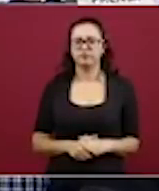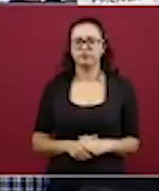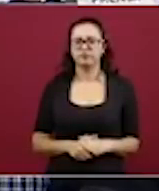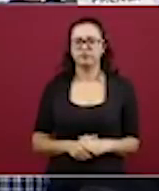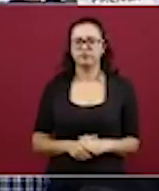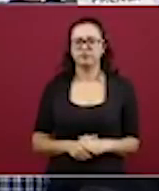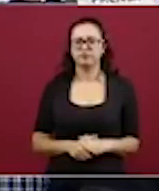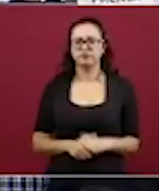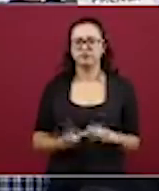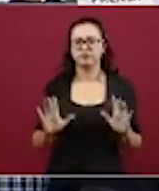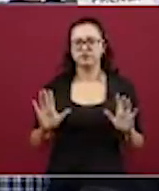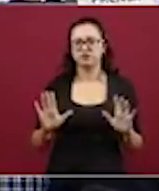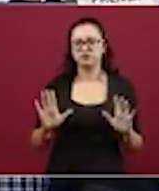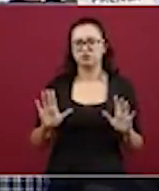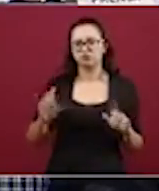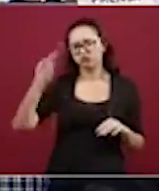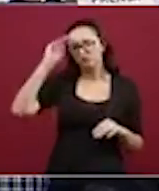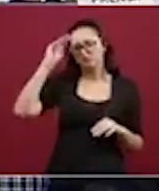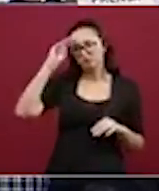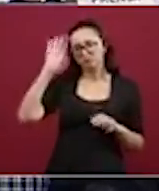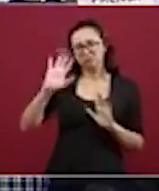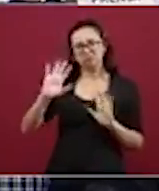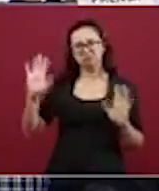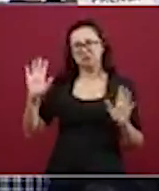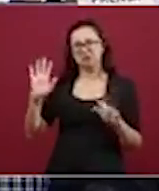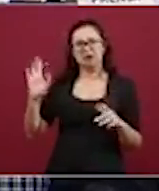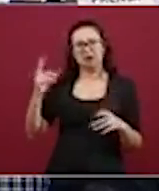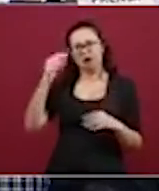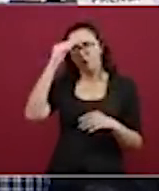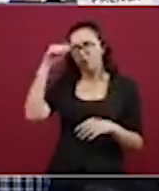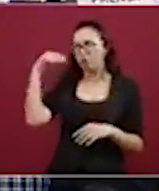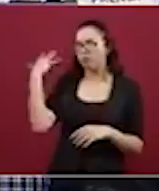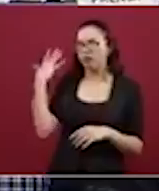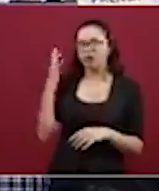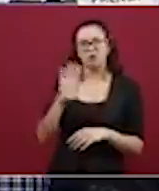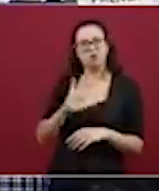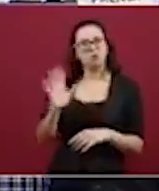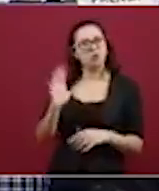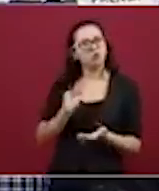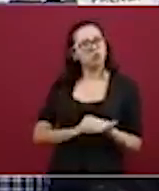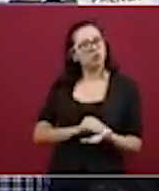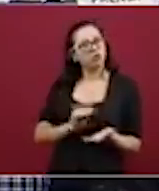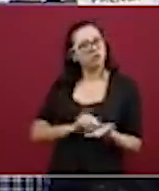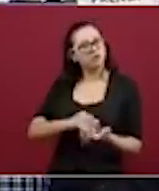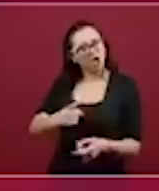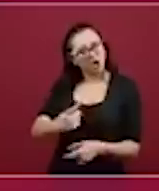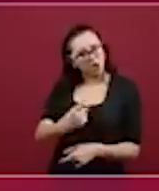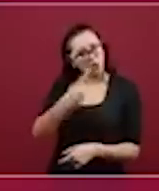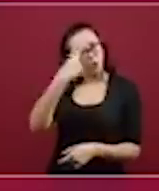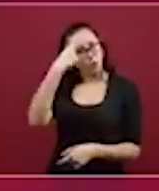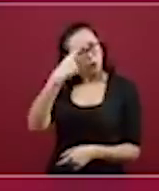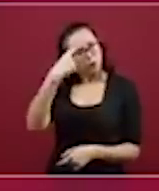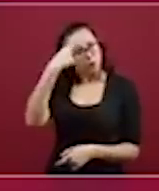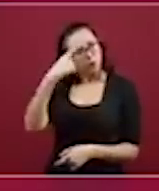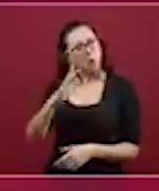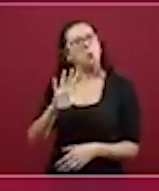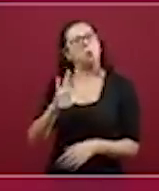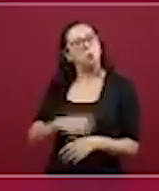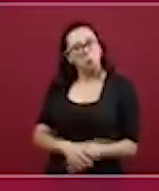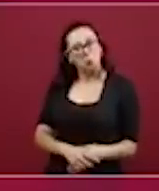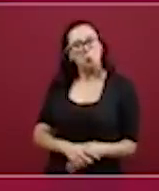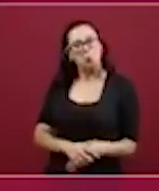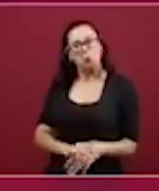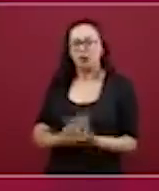Yo pensaba que ya se había pasado esto. No, quedó. Pero bueno, ahí se va a ir aclarando.